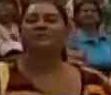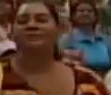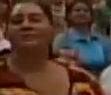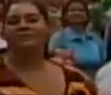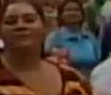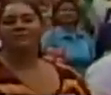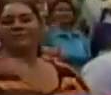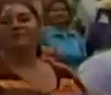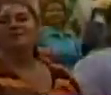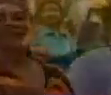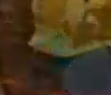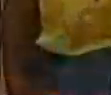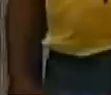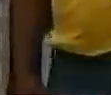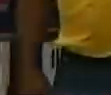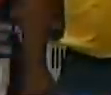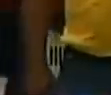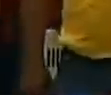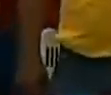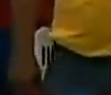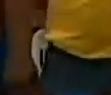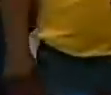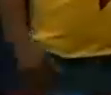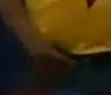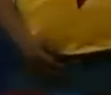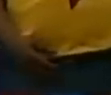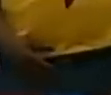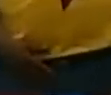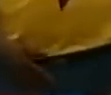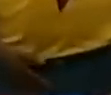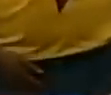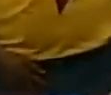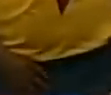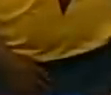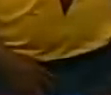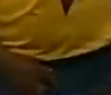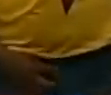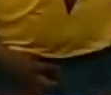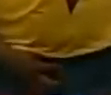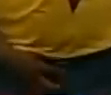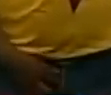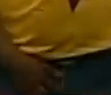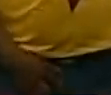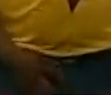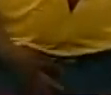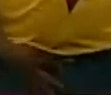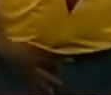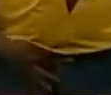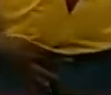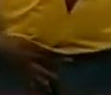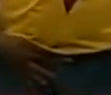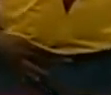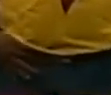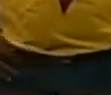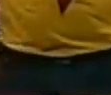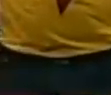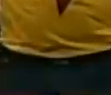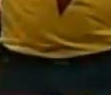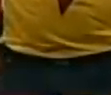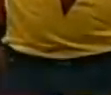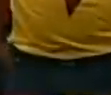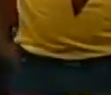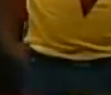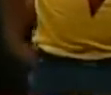movimiento obrero revolucionario! Compatriota, el presidente se incorpora en cualquier momento, pero vamos a